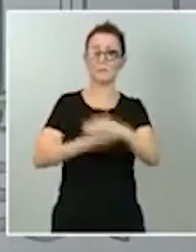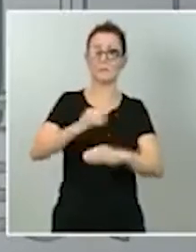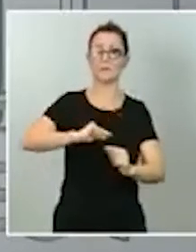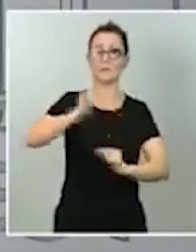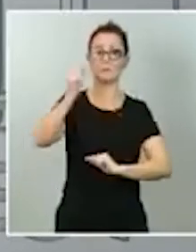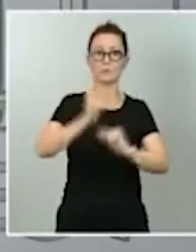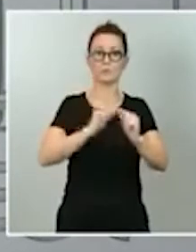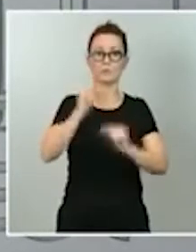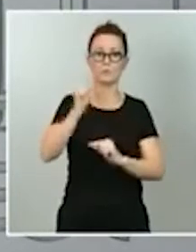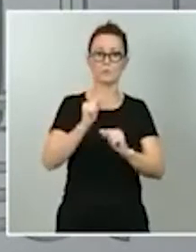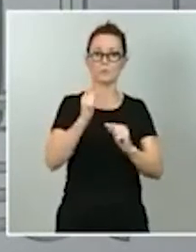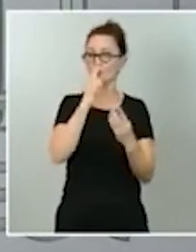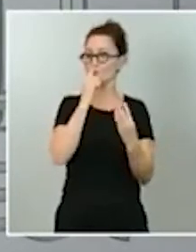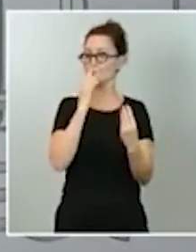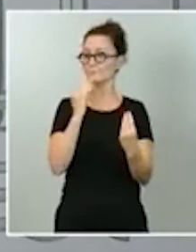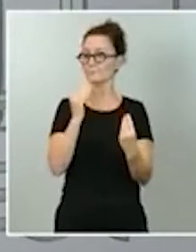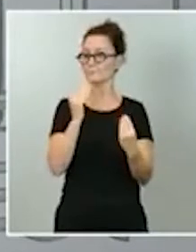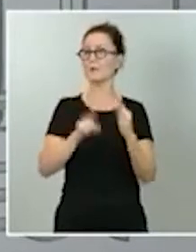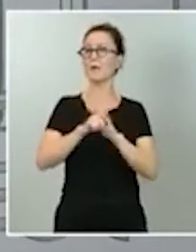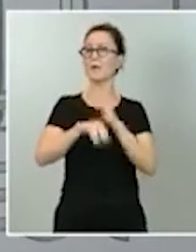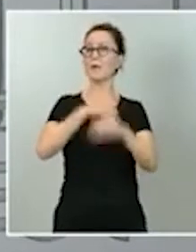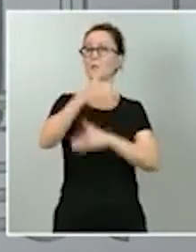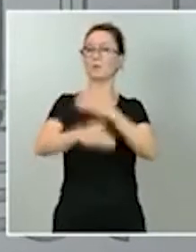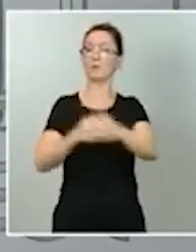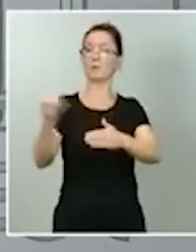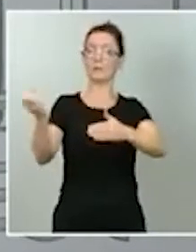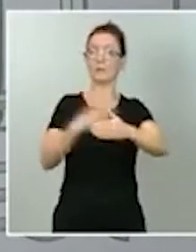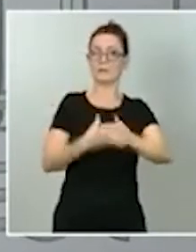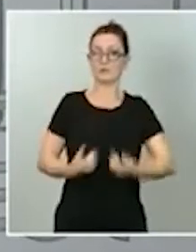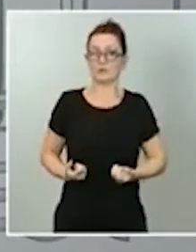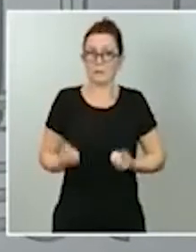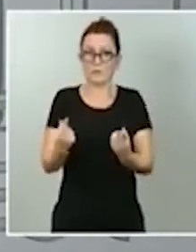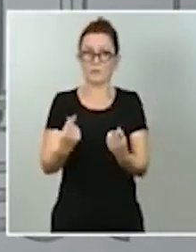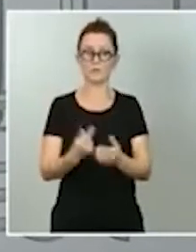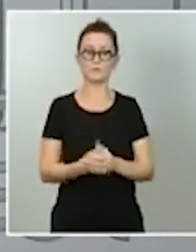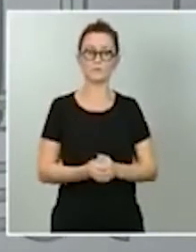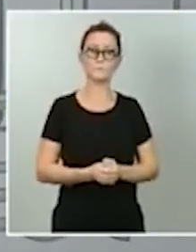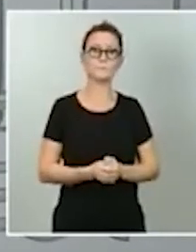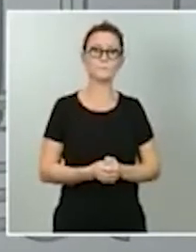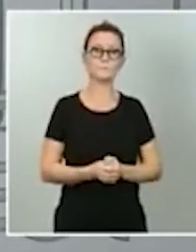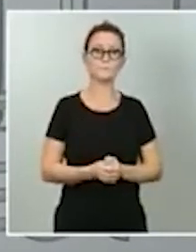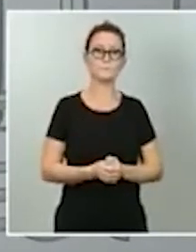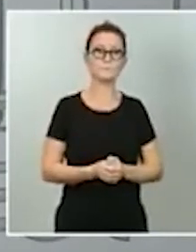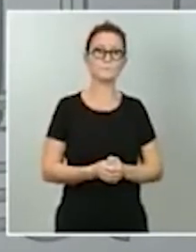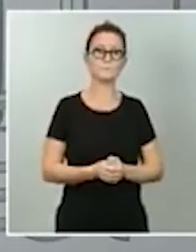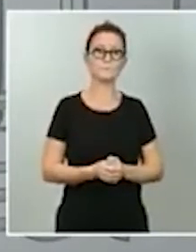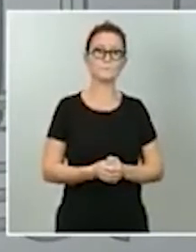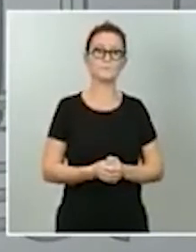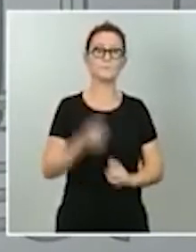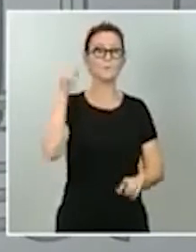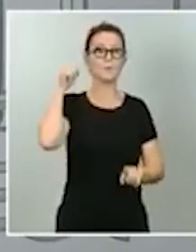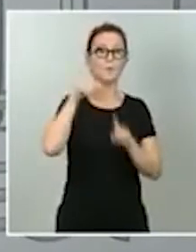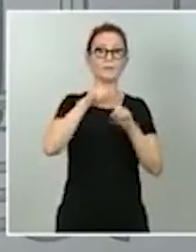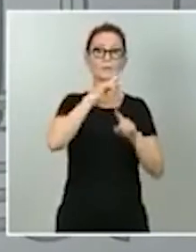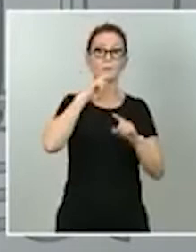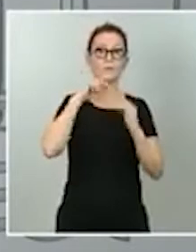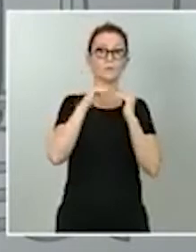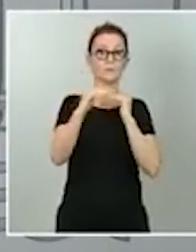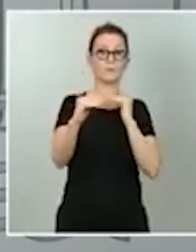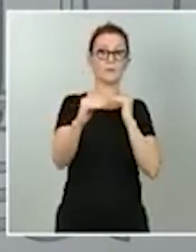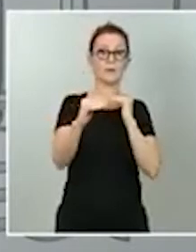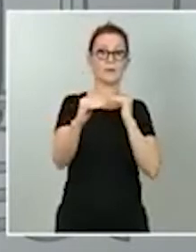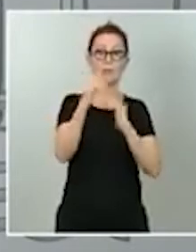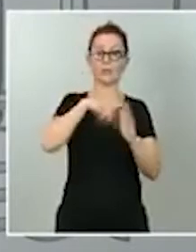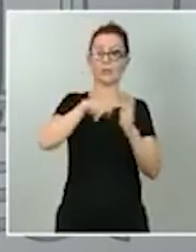la evolución de los ingresos y del gasto de hecho aunque no existan estos objetivos de estabilidad como comenté en el día de ayer